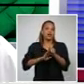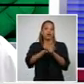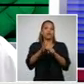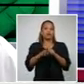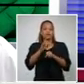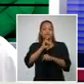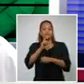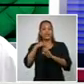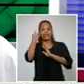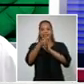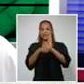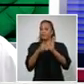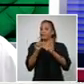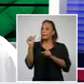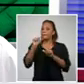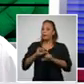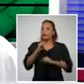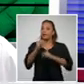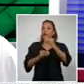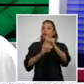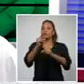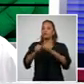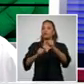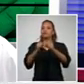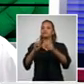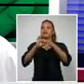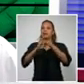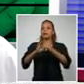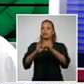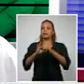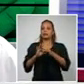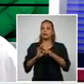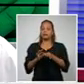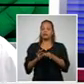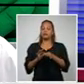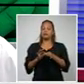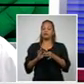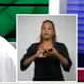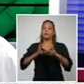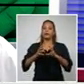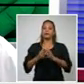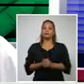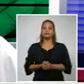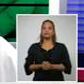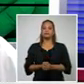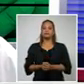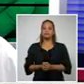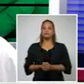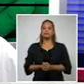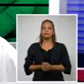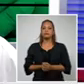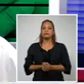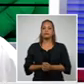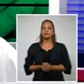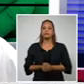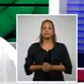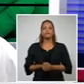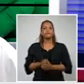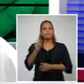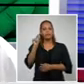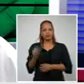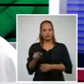la evolución con complicaciones de esta enfermedad en estos pacientes. Esta paciente